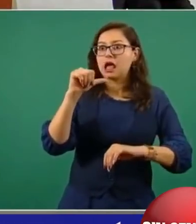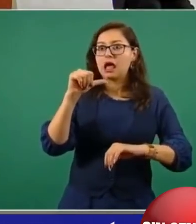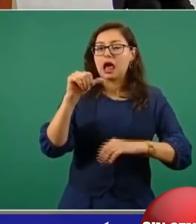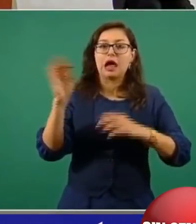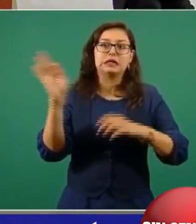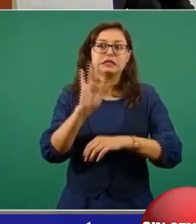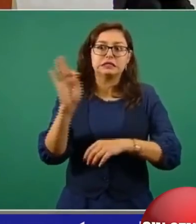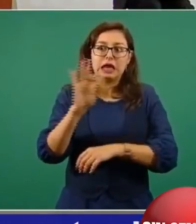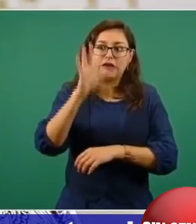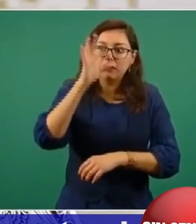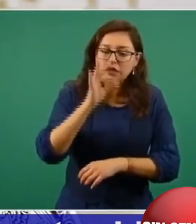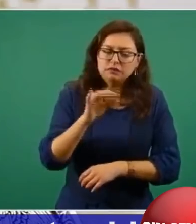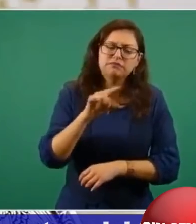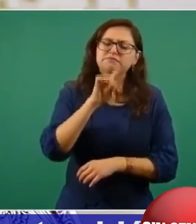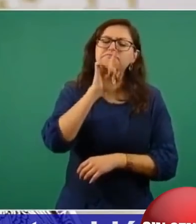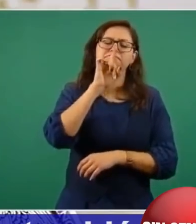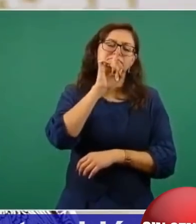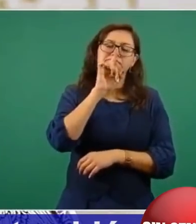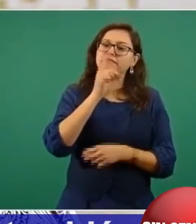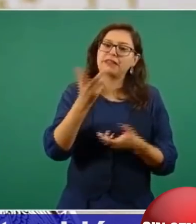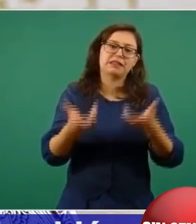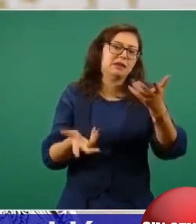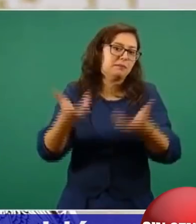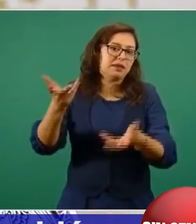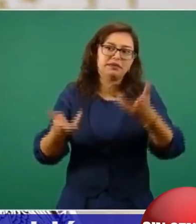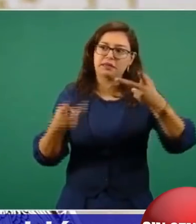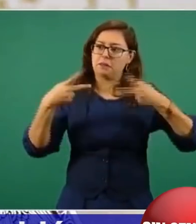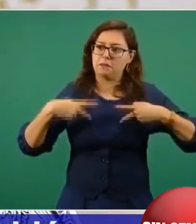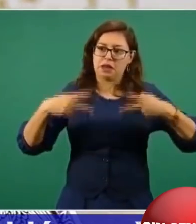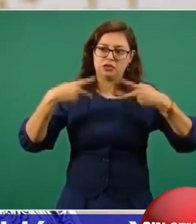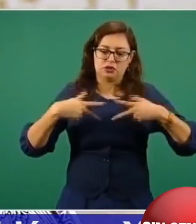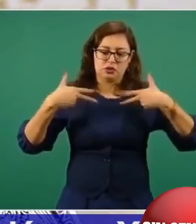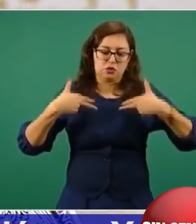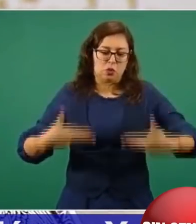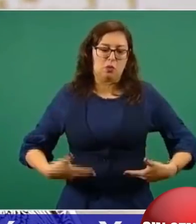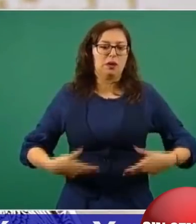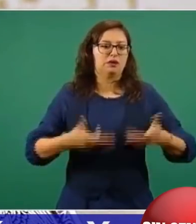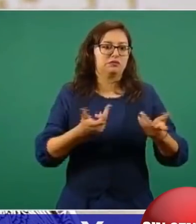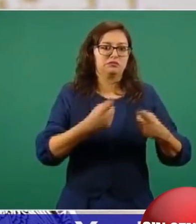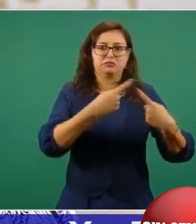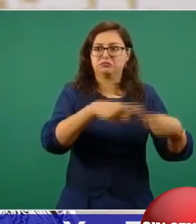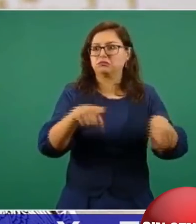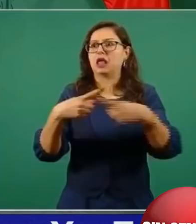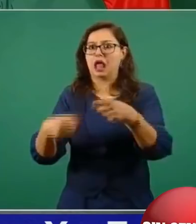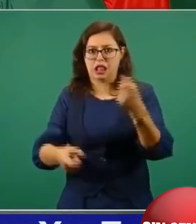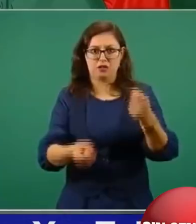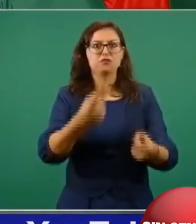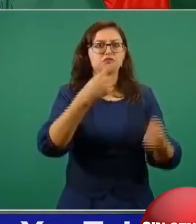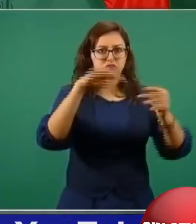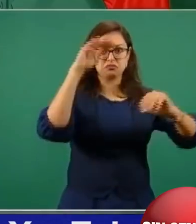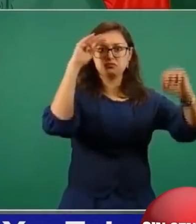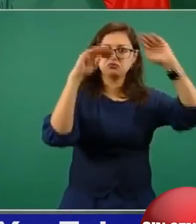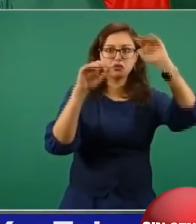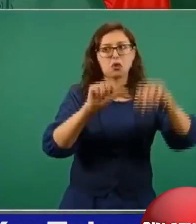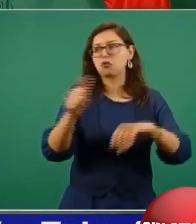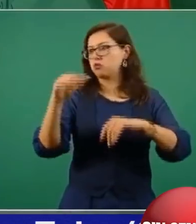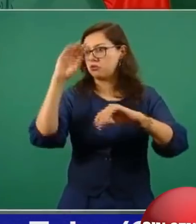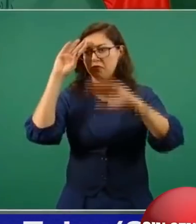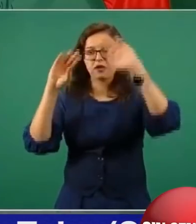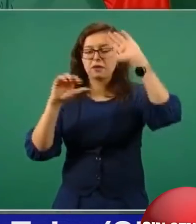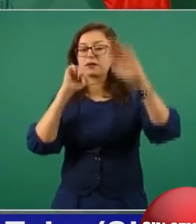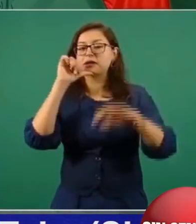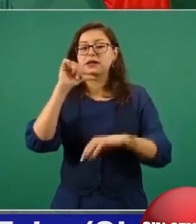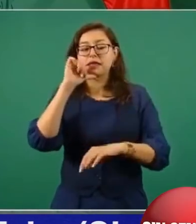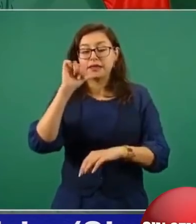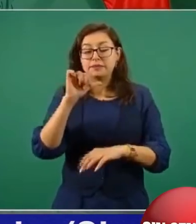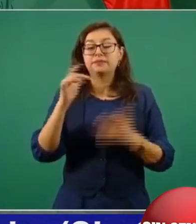reaccionando correctamente a la vacuna. Es variable entre los organismos humanos, hay quien desarrolla fiebre, hay quien no la tiene. Y solamente hemos tenido